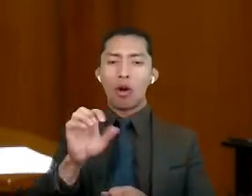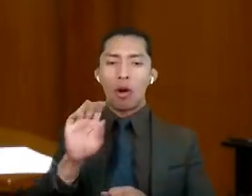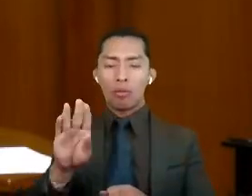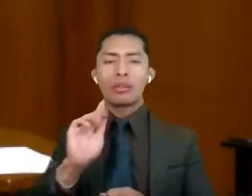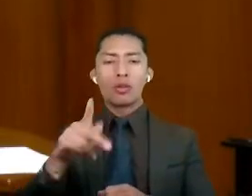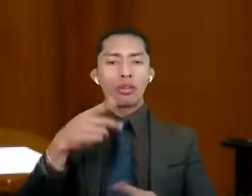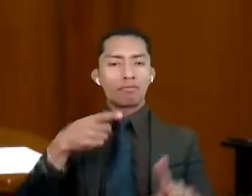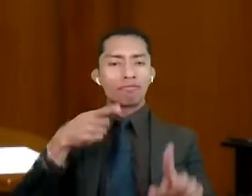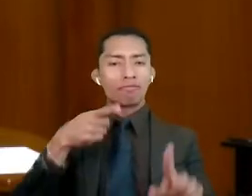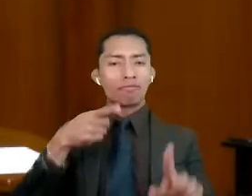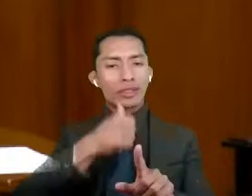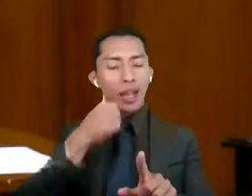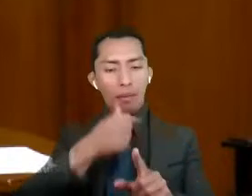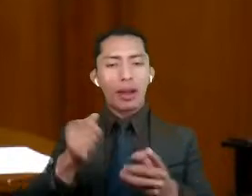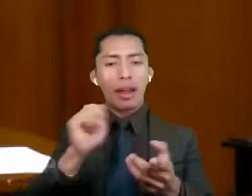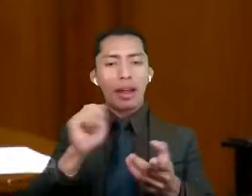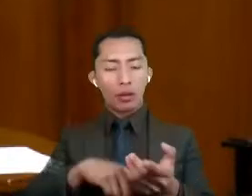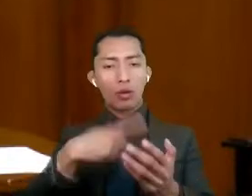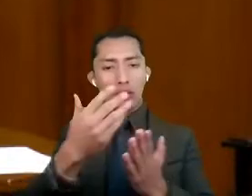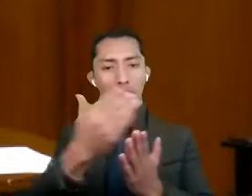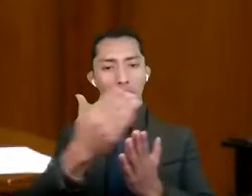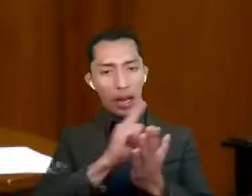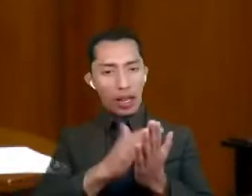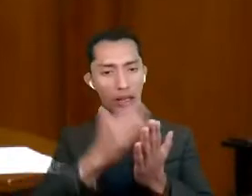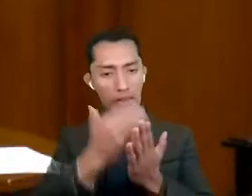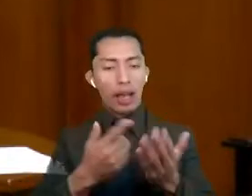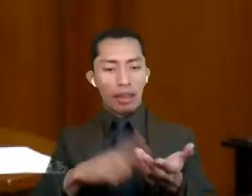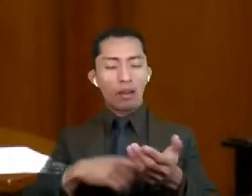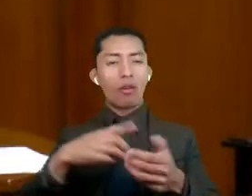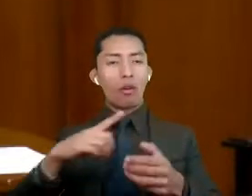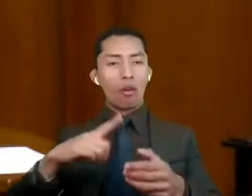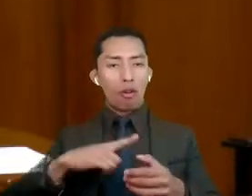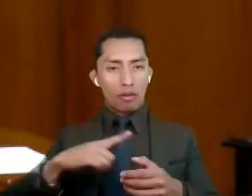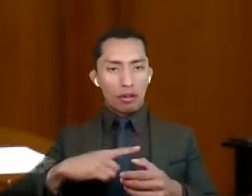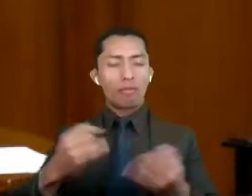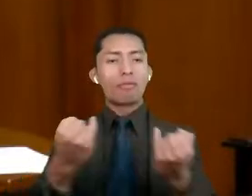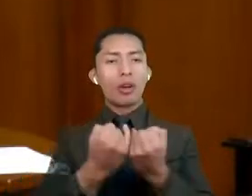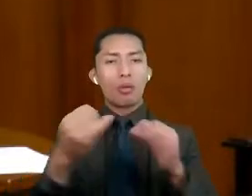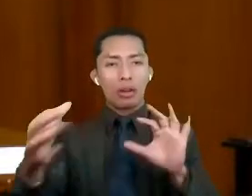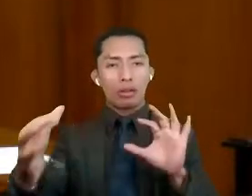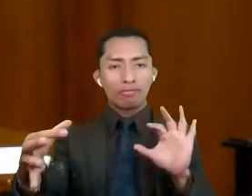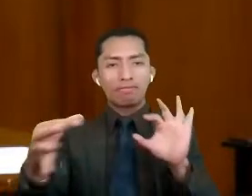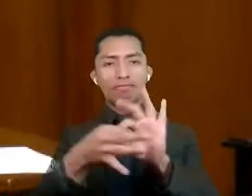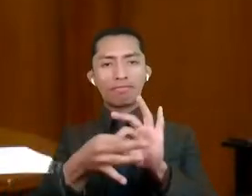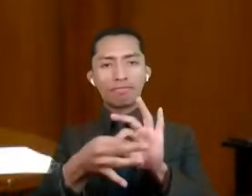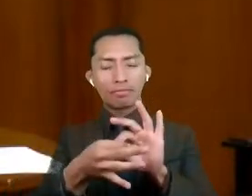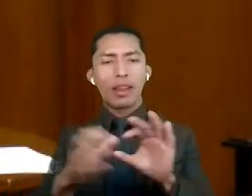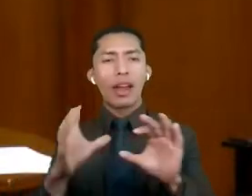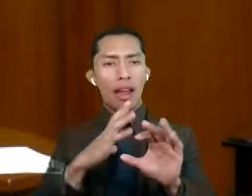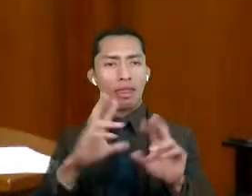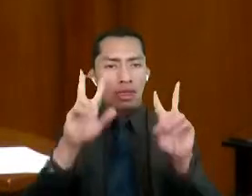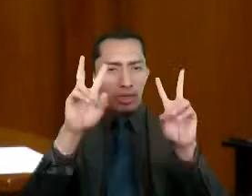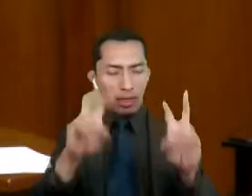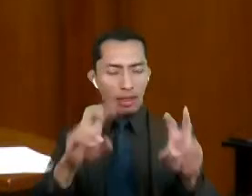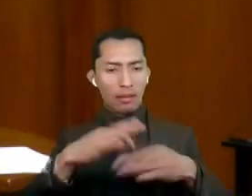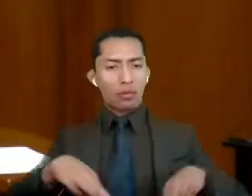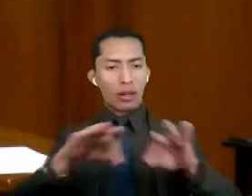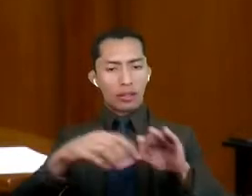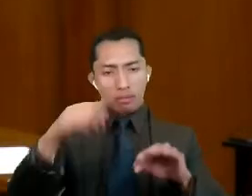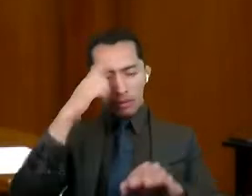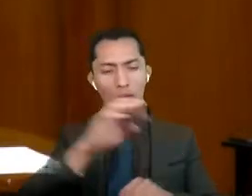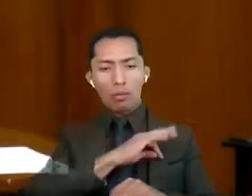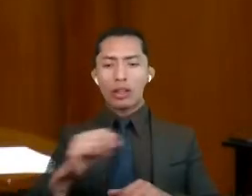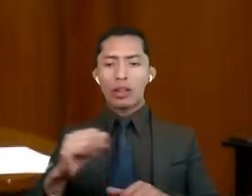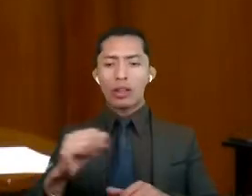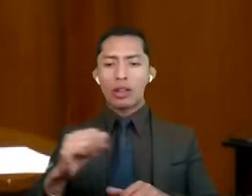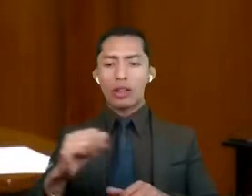conducir eficazmente la política interna del Estado, así como la coordinación de los asuntos que permitan la consolidación de un buen